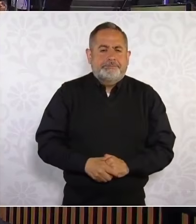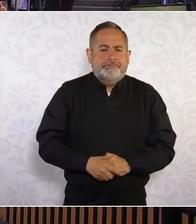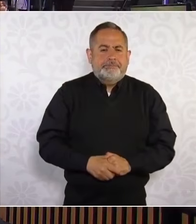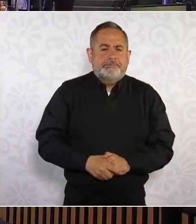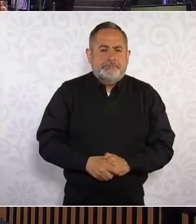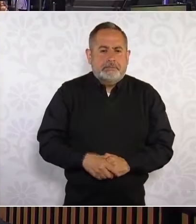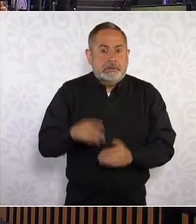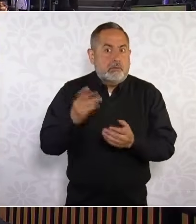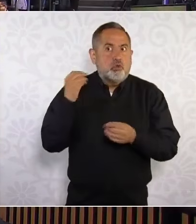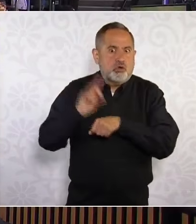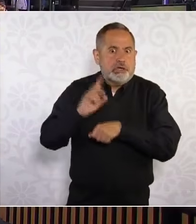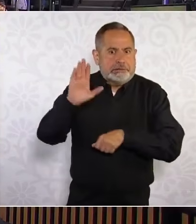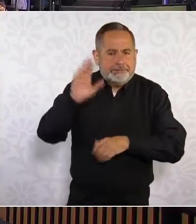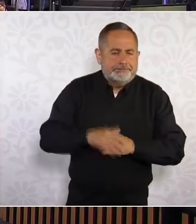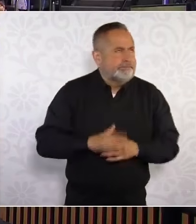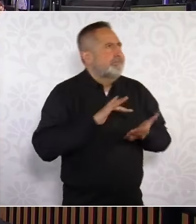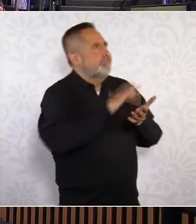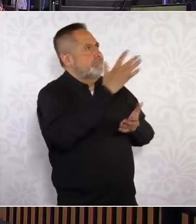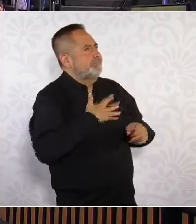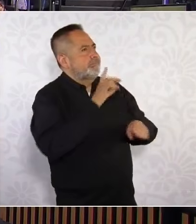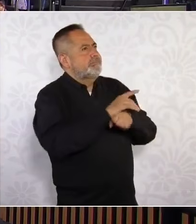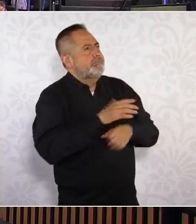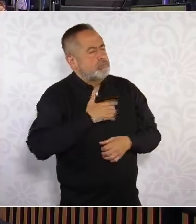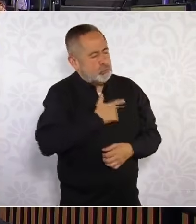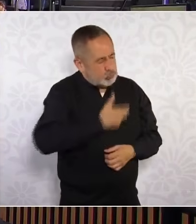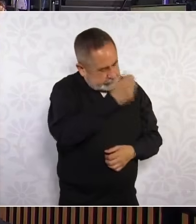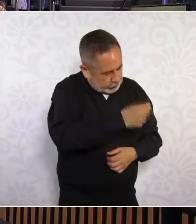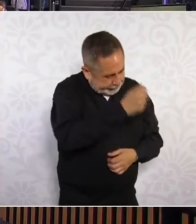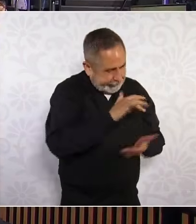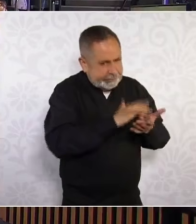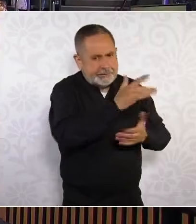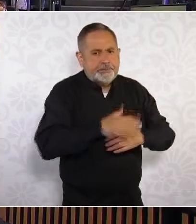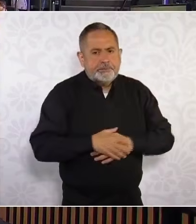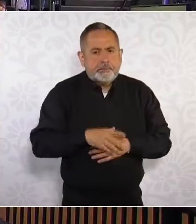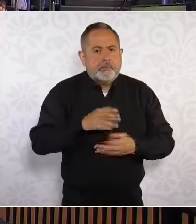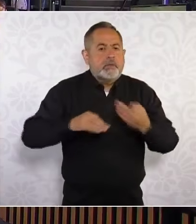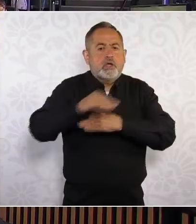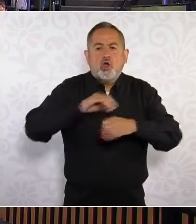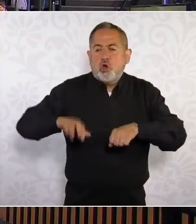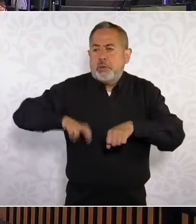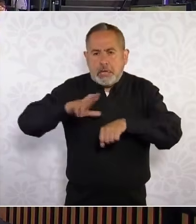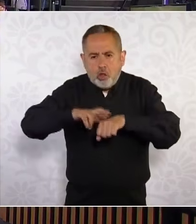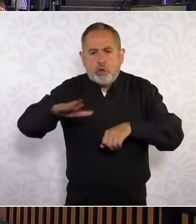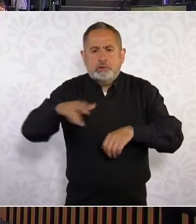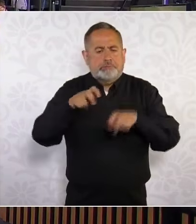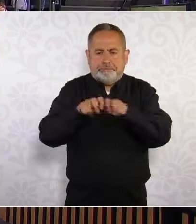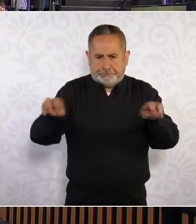Ya lleva varios días. Sí, gracias, Presidenta. Muy buenos días. Gusto en saludarla a usted y a los gobernadores y parte de su